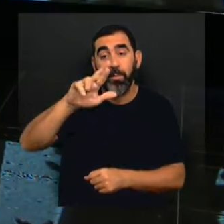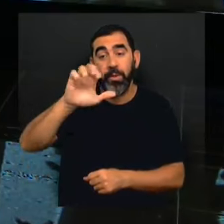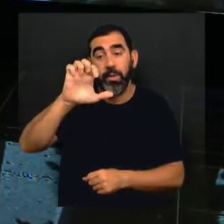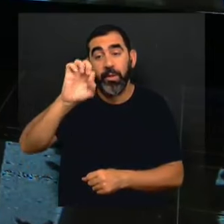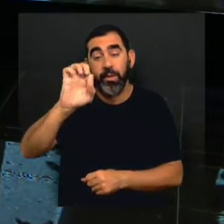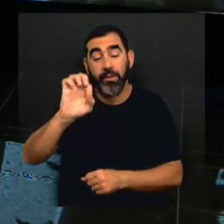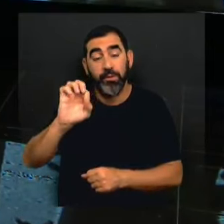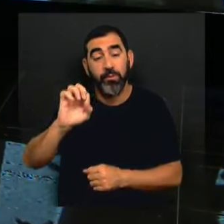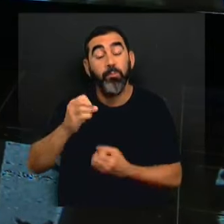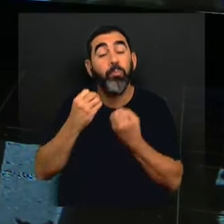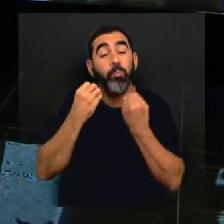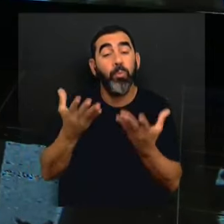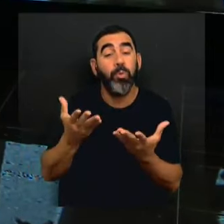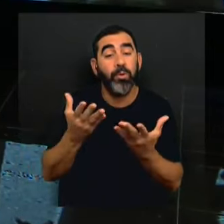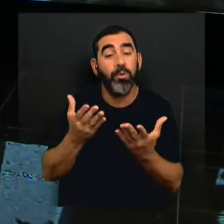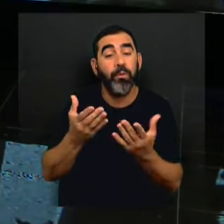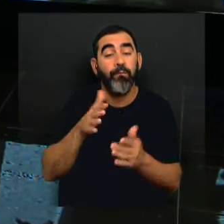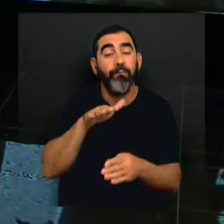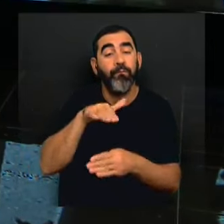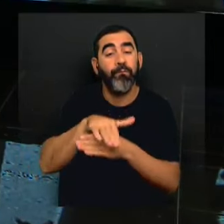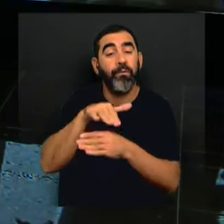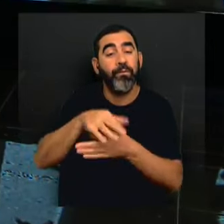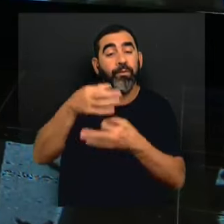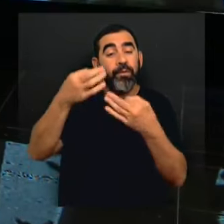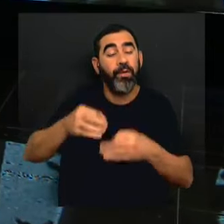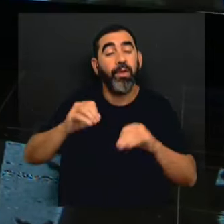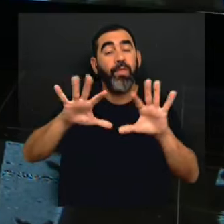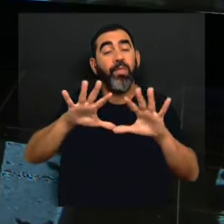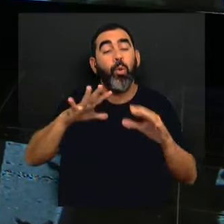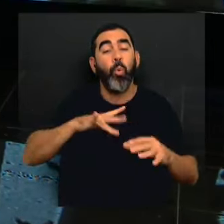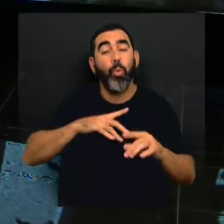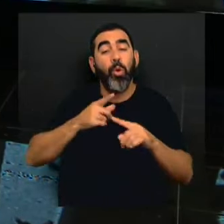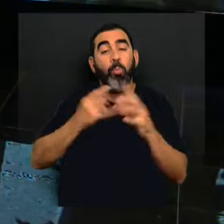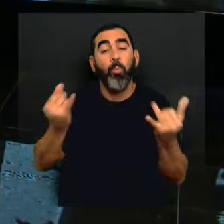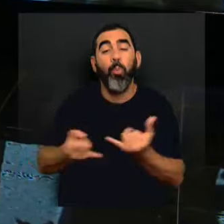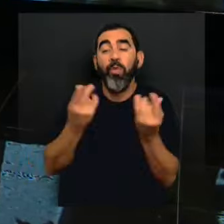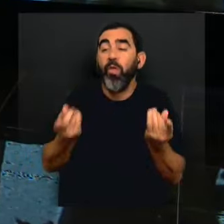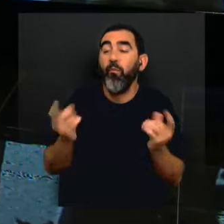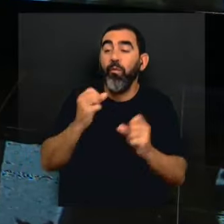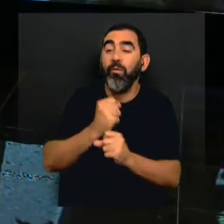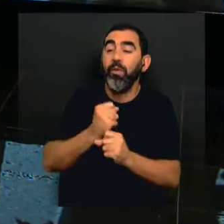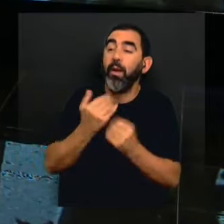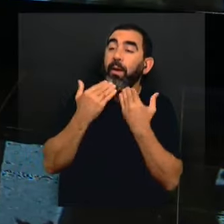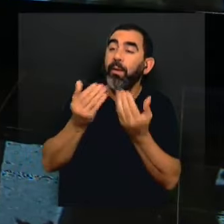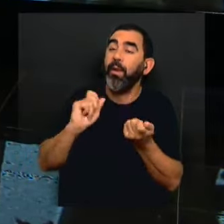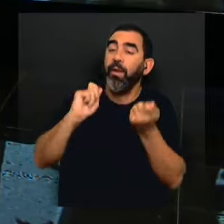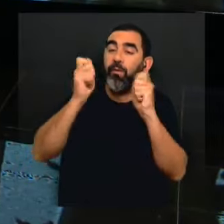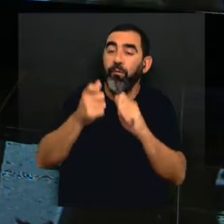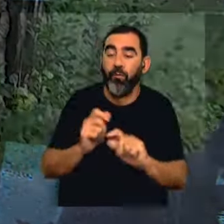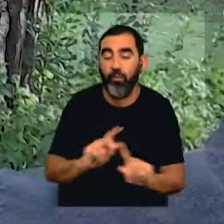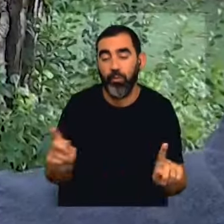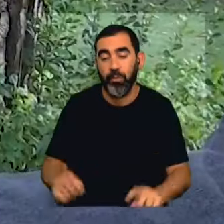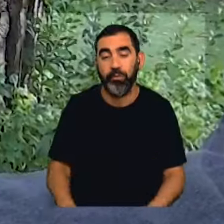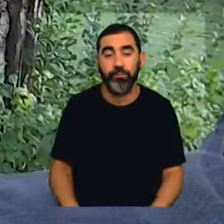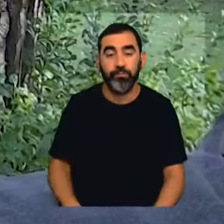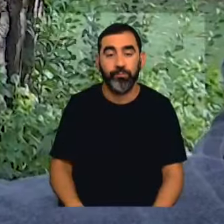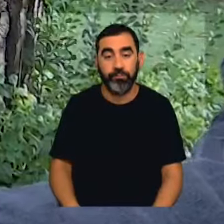mierez por celebrar que 10 jubilados por día regresan a trabajar gracias a la reforma